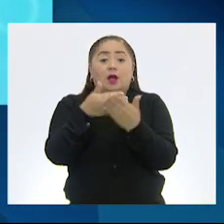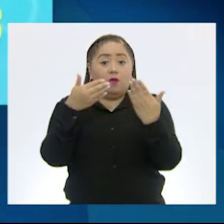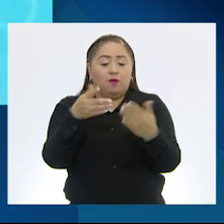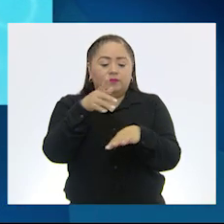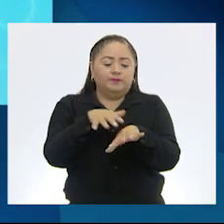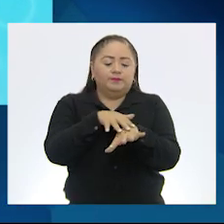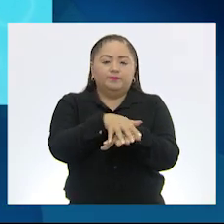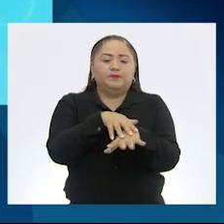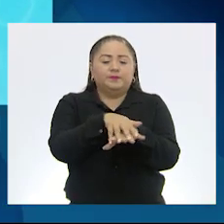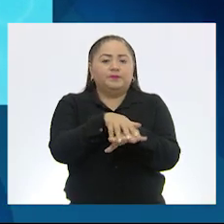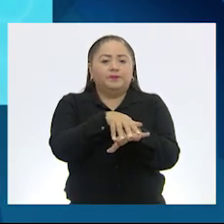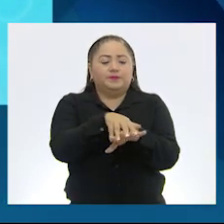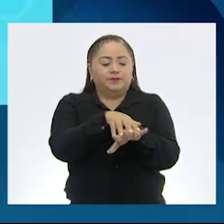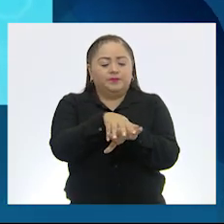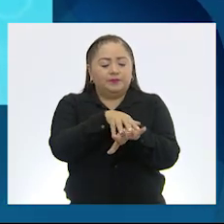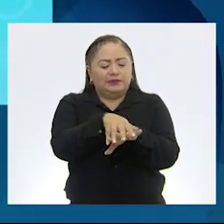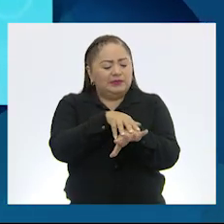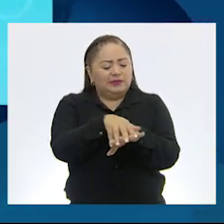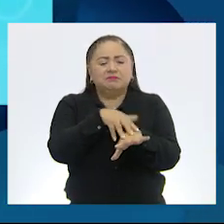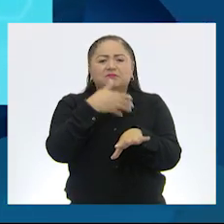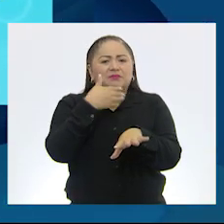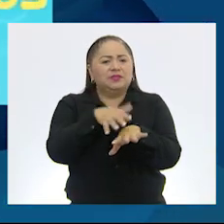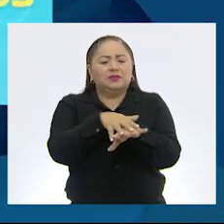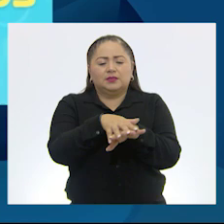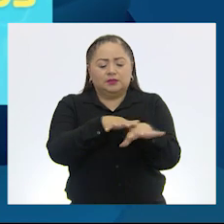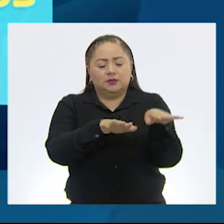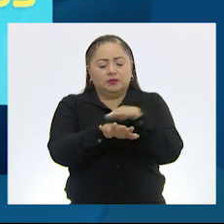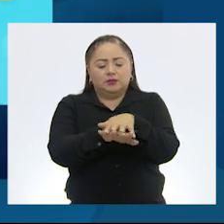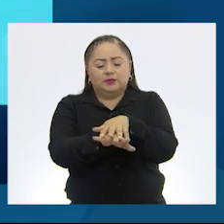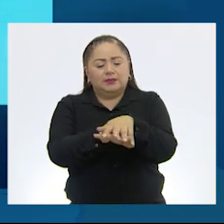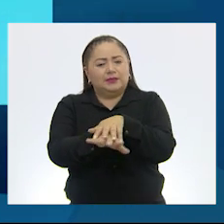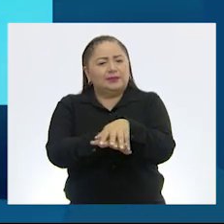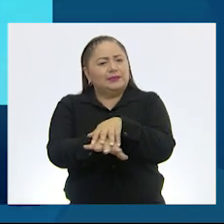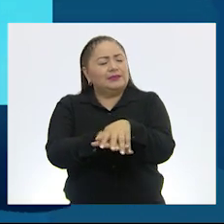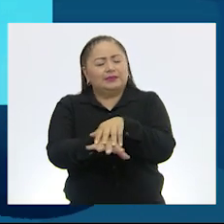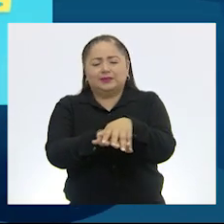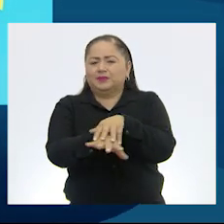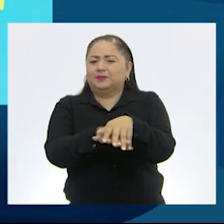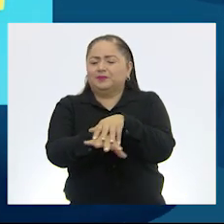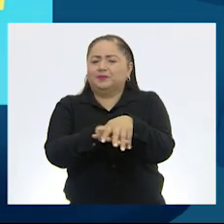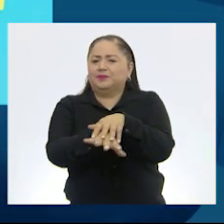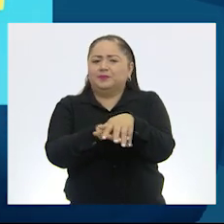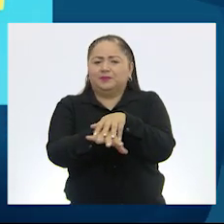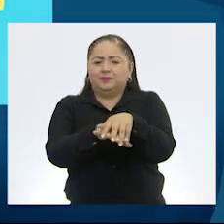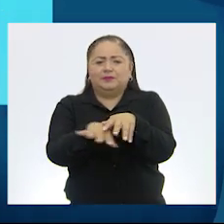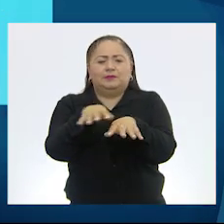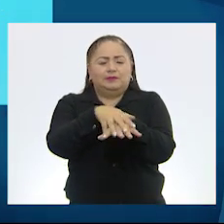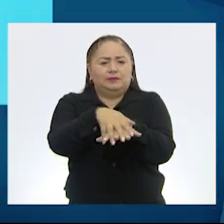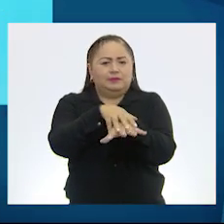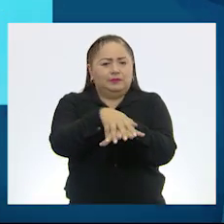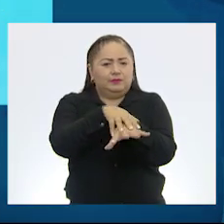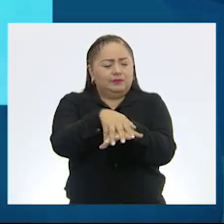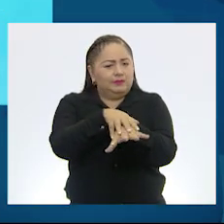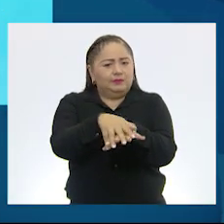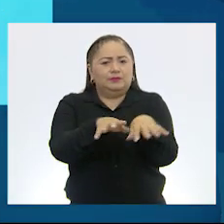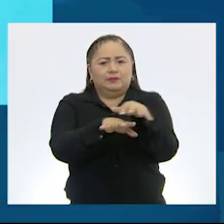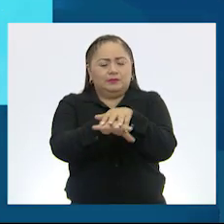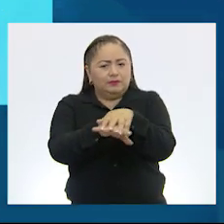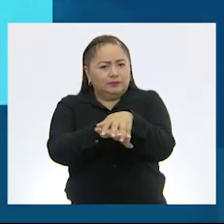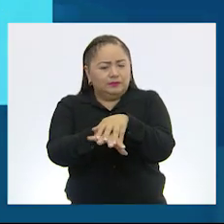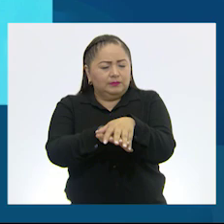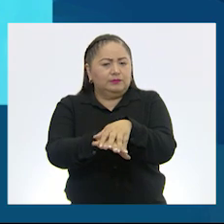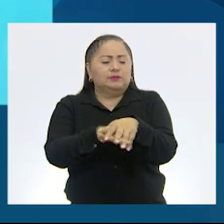de una de tus manos contra el dorso de la otra, entrelazando los dedos. Repite lo mismo con la otra mano. Frota los